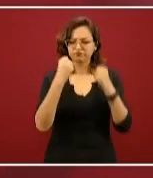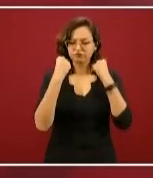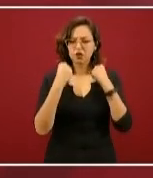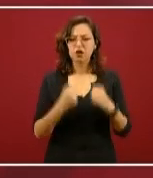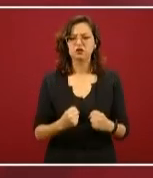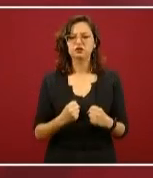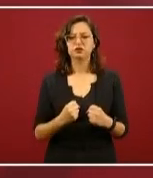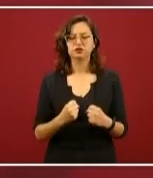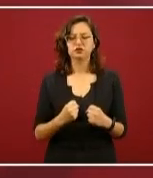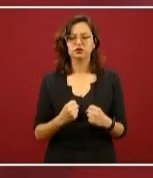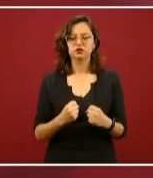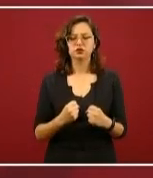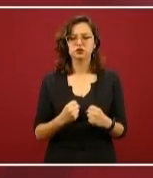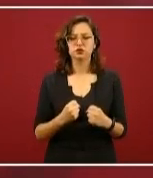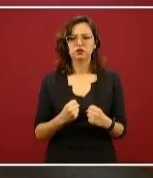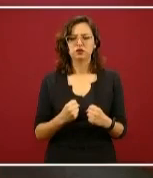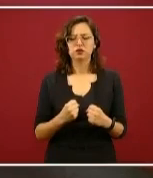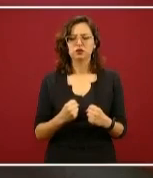de que tenemos